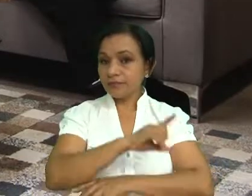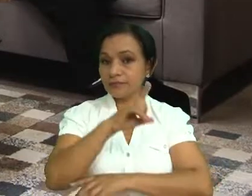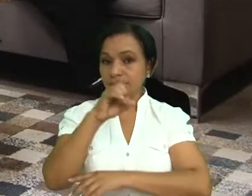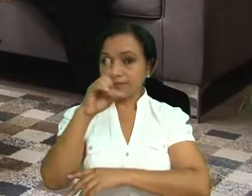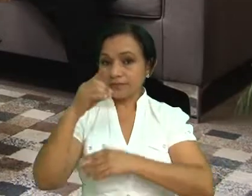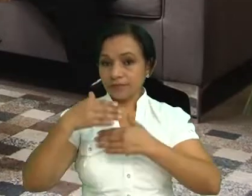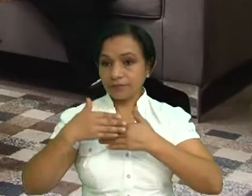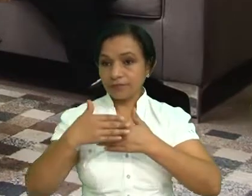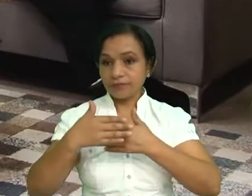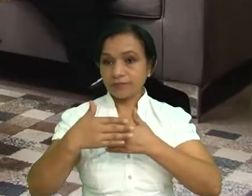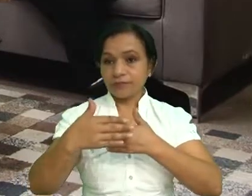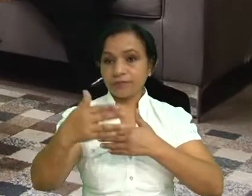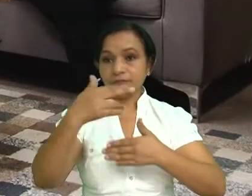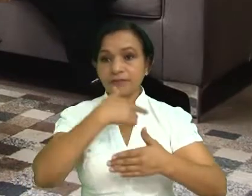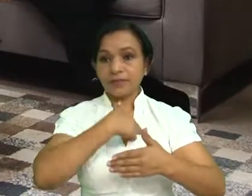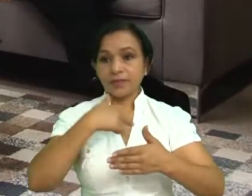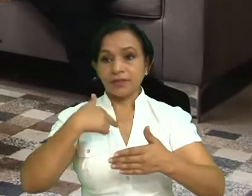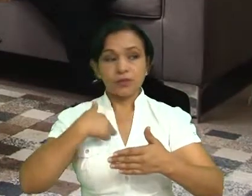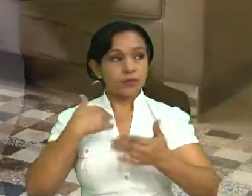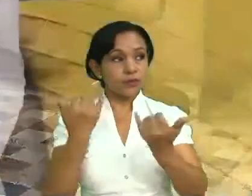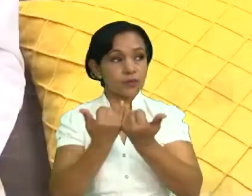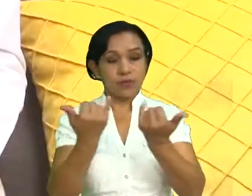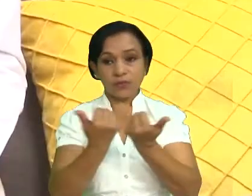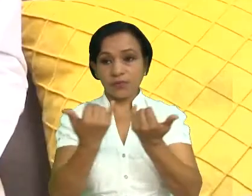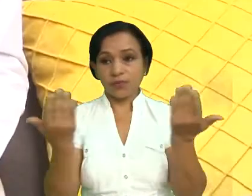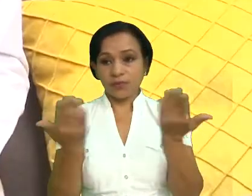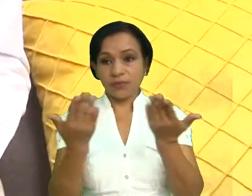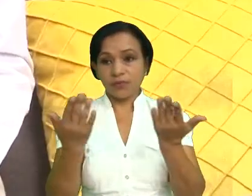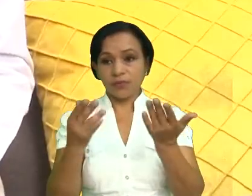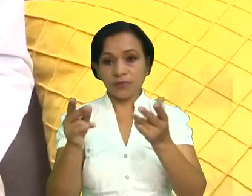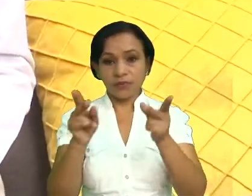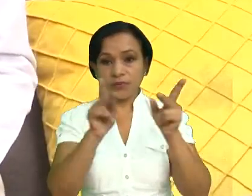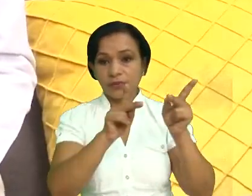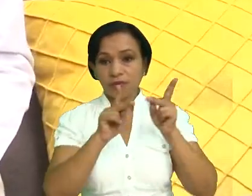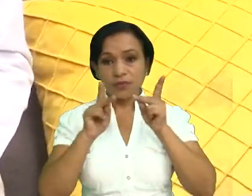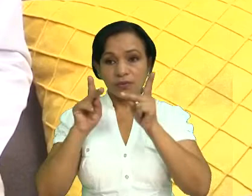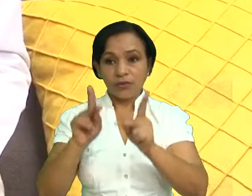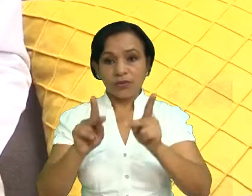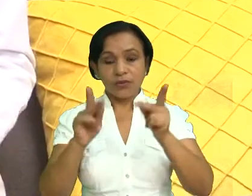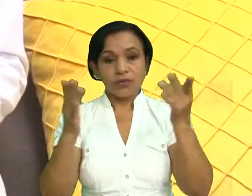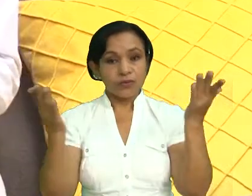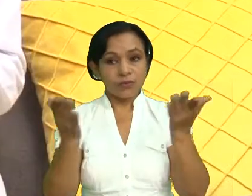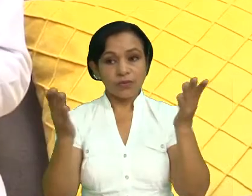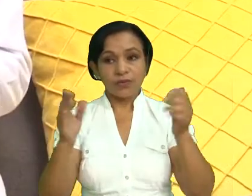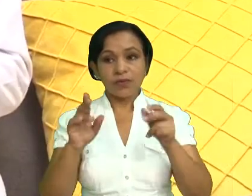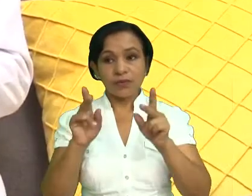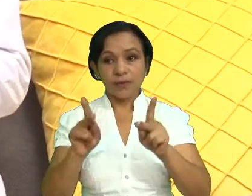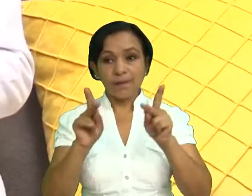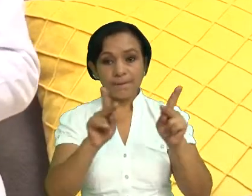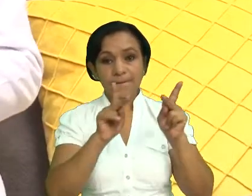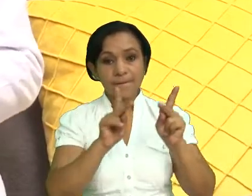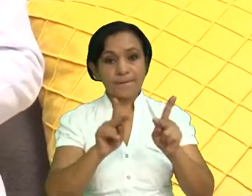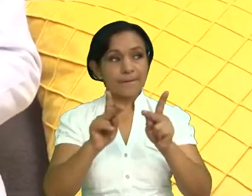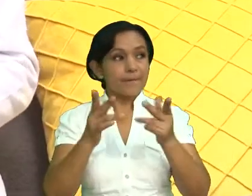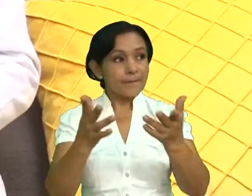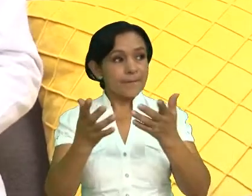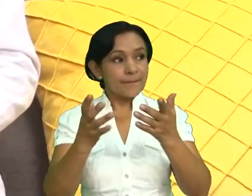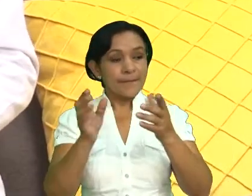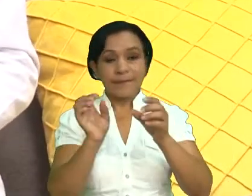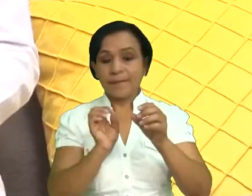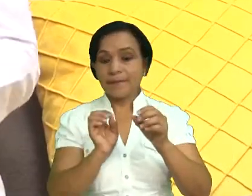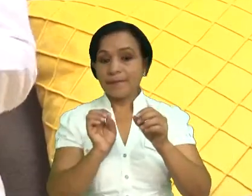desde que se dio el conocimiento que tenían el primer caso de coronavirus en la parte de